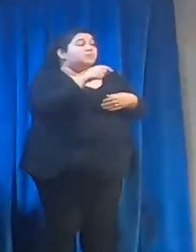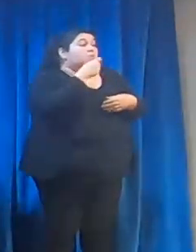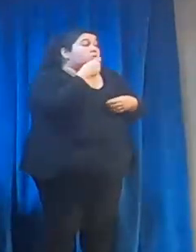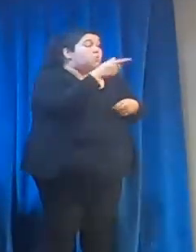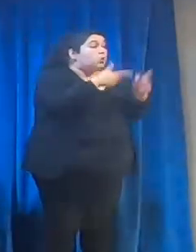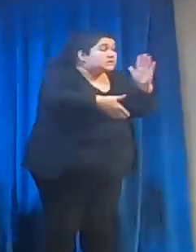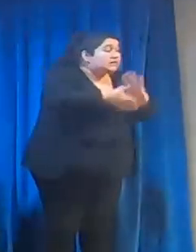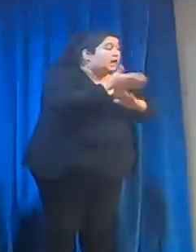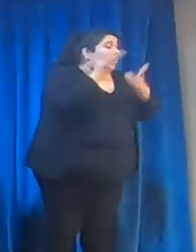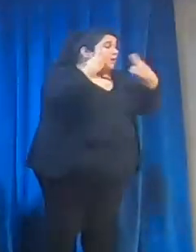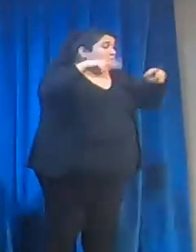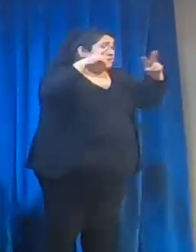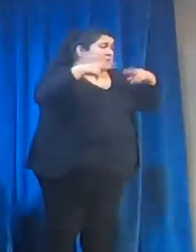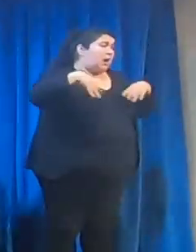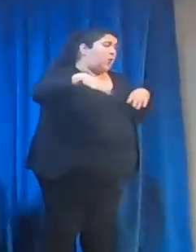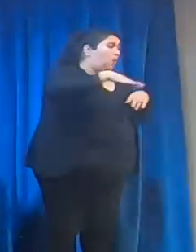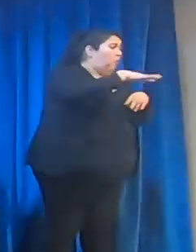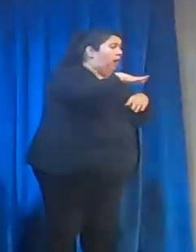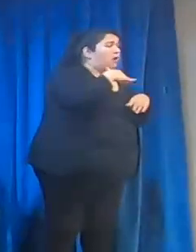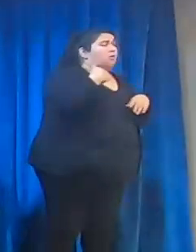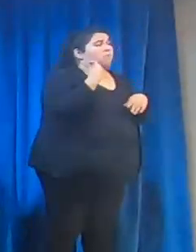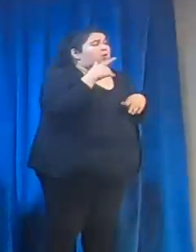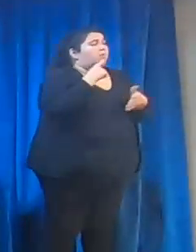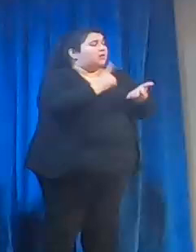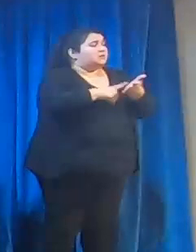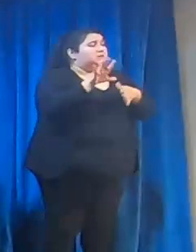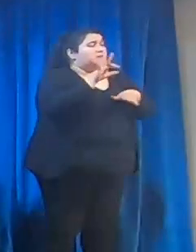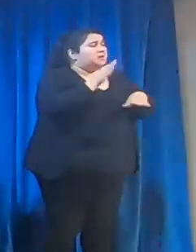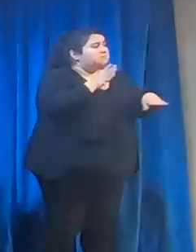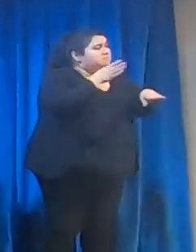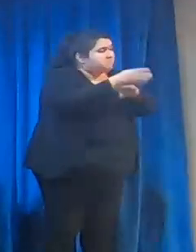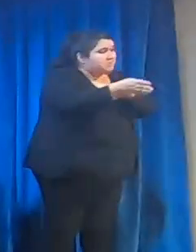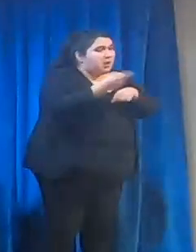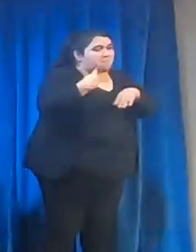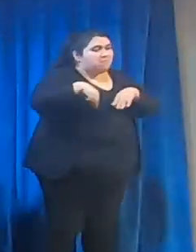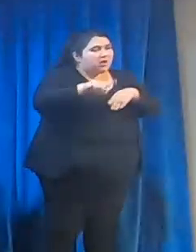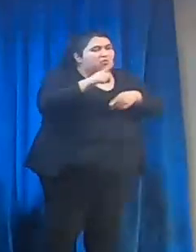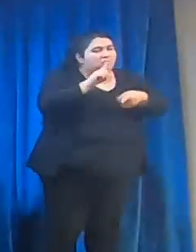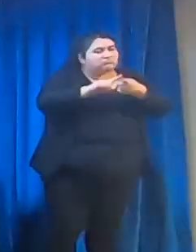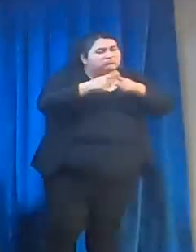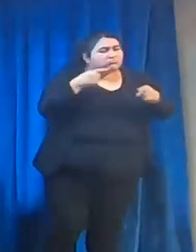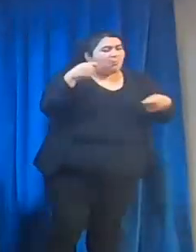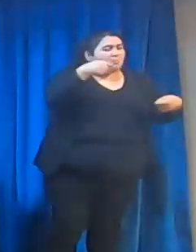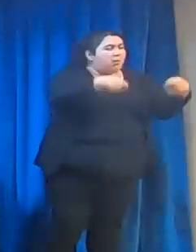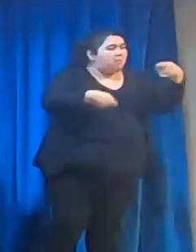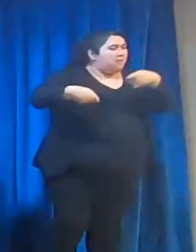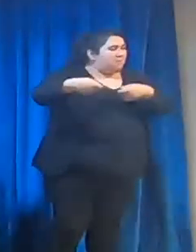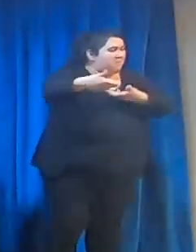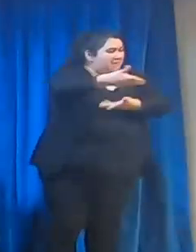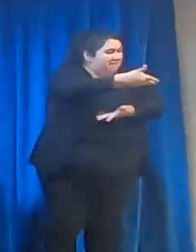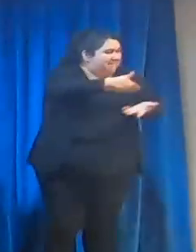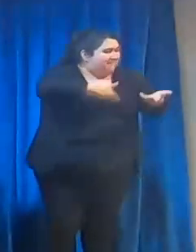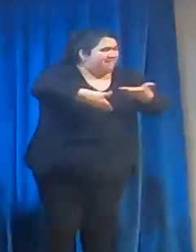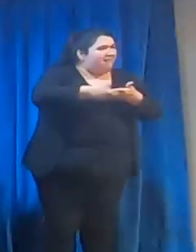de lugares en la ciudad en la que pueden elegir a dónde van, pero eligen conjuntamente a dónde ir, qué hacer en esos